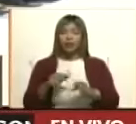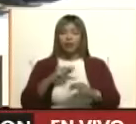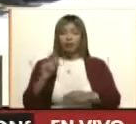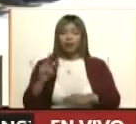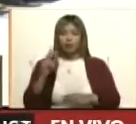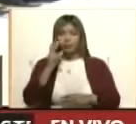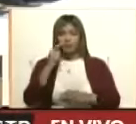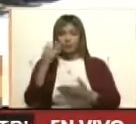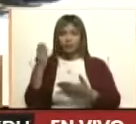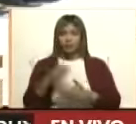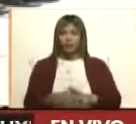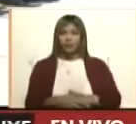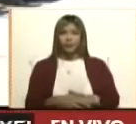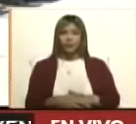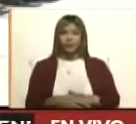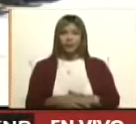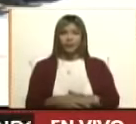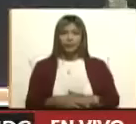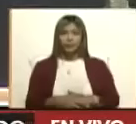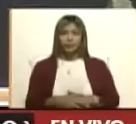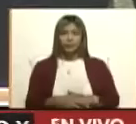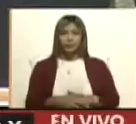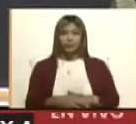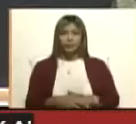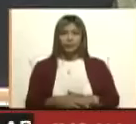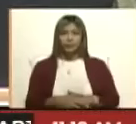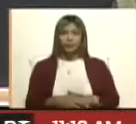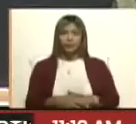inmediato. Cristal, Fren,